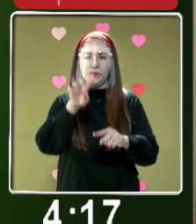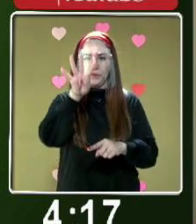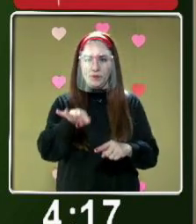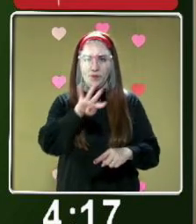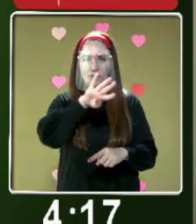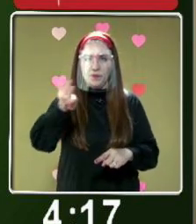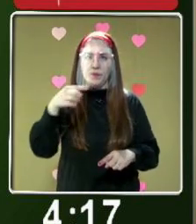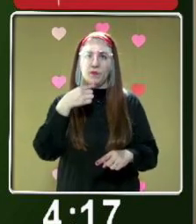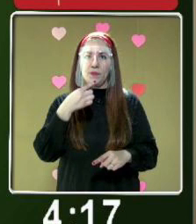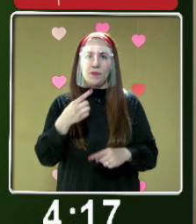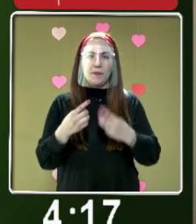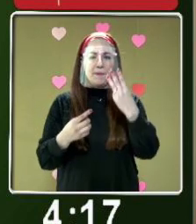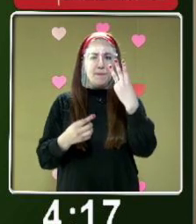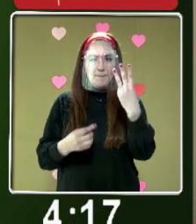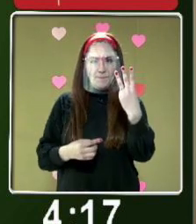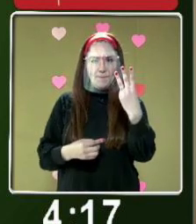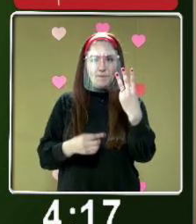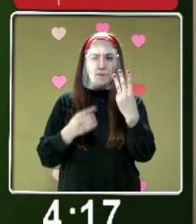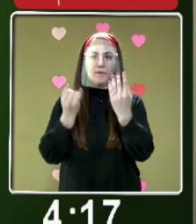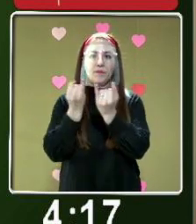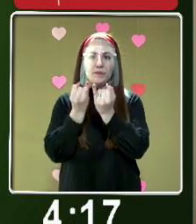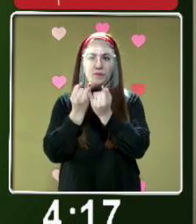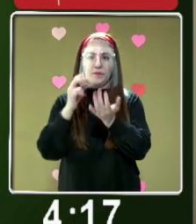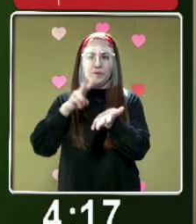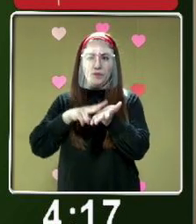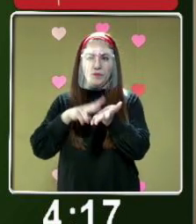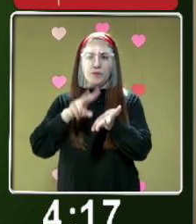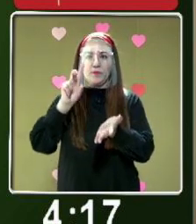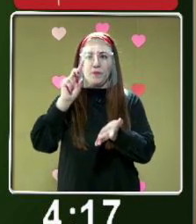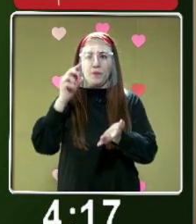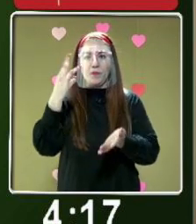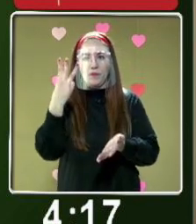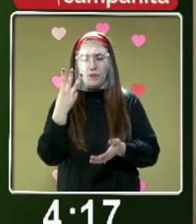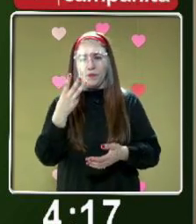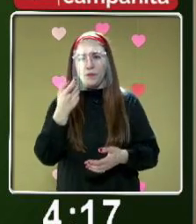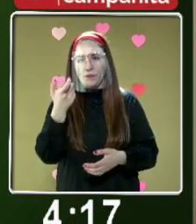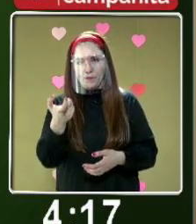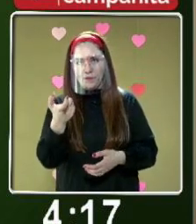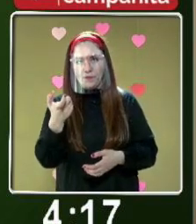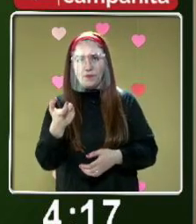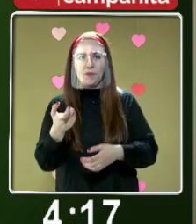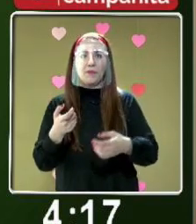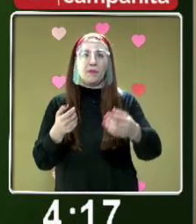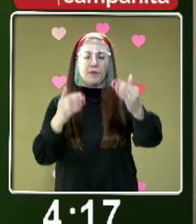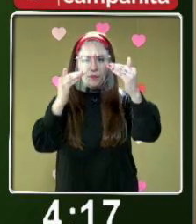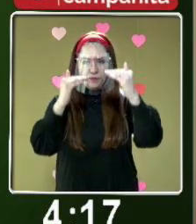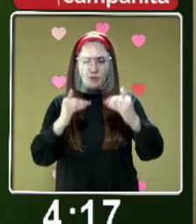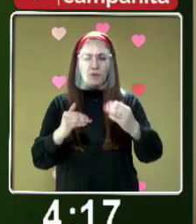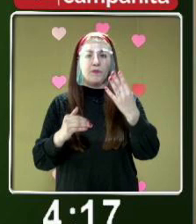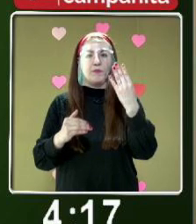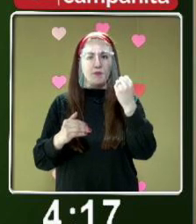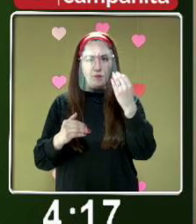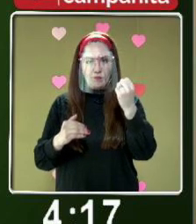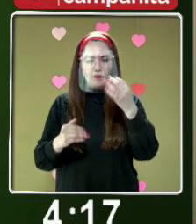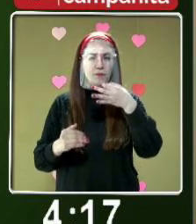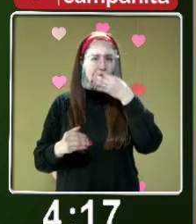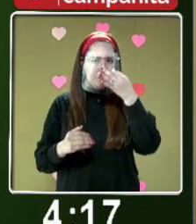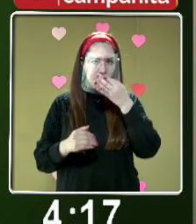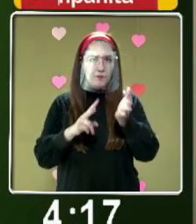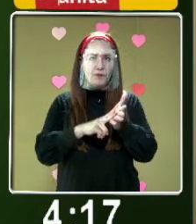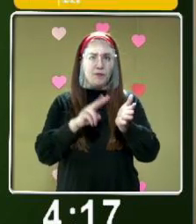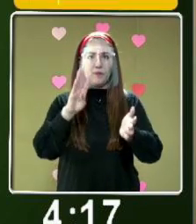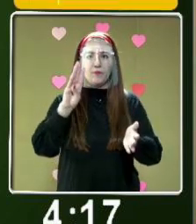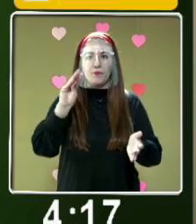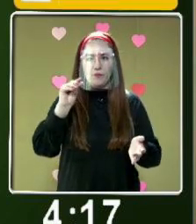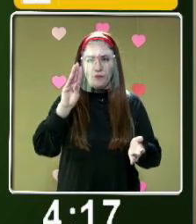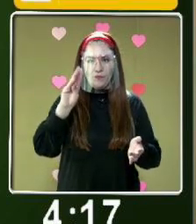que dice que 3 flores valen 33 pesos y posteriormente 9 flores valen 99